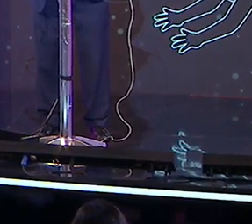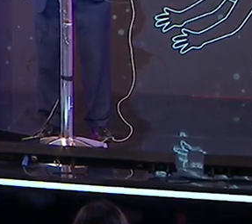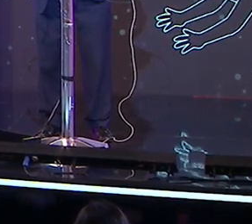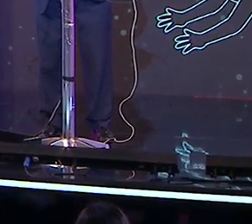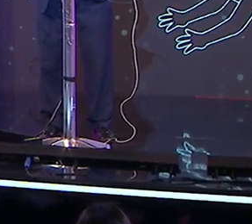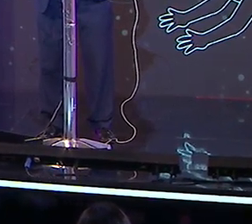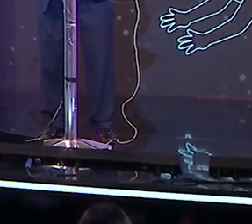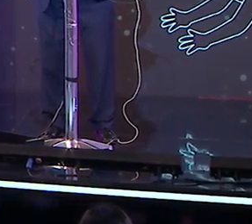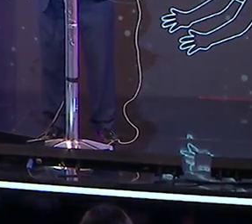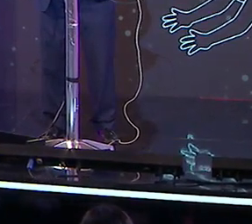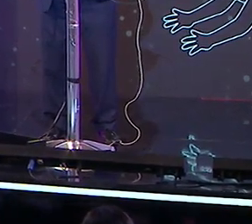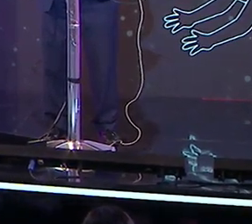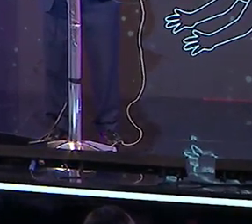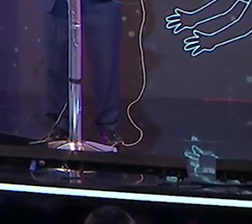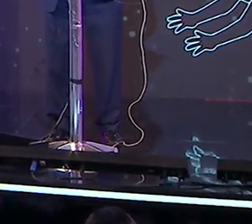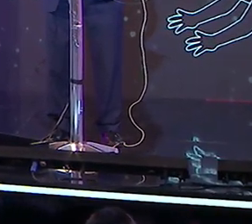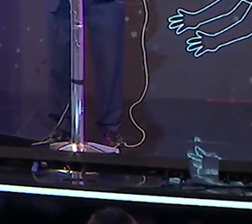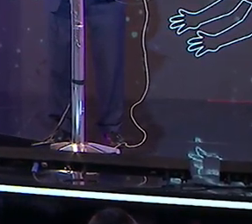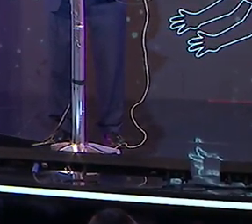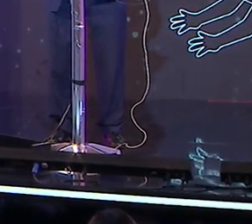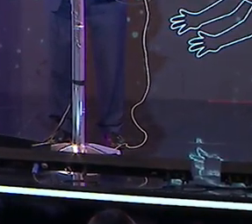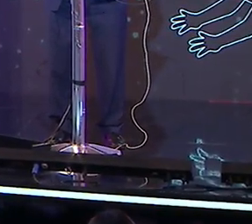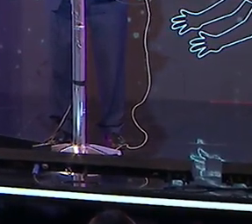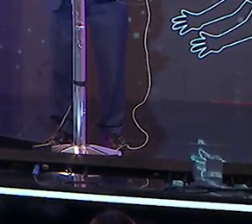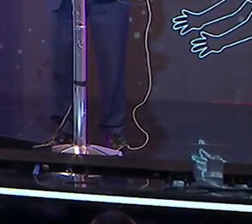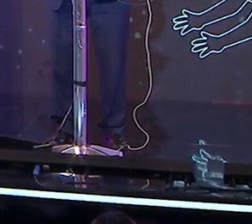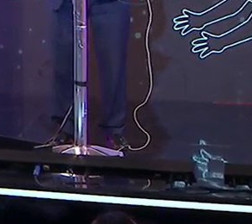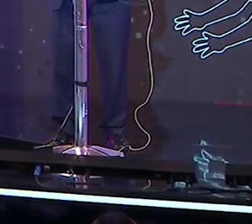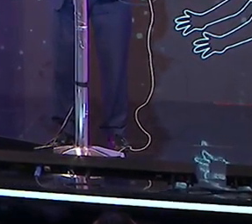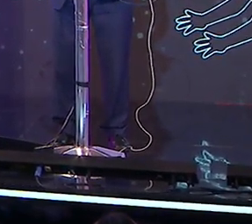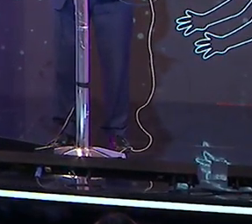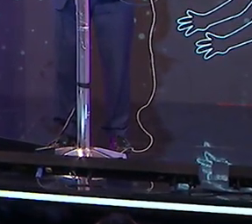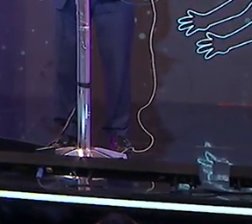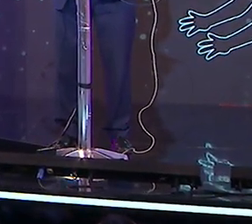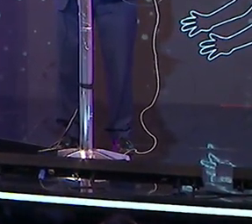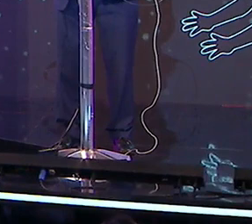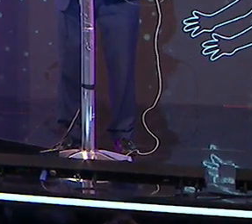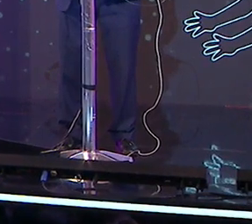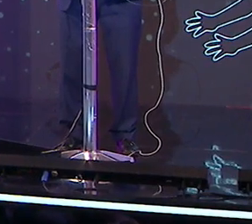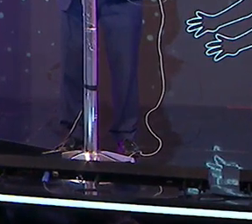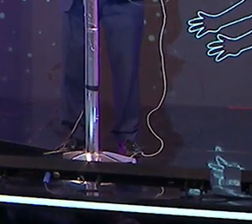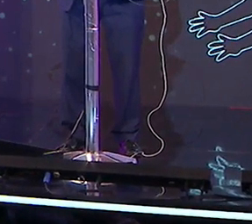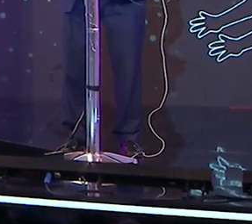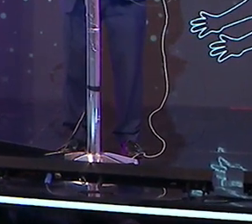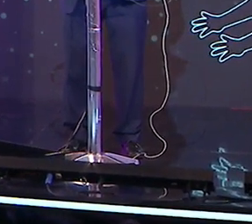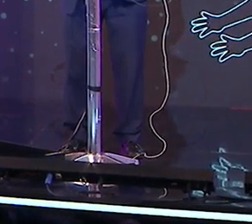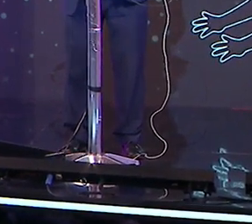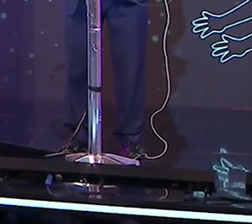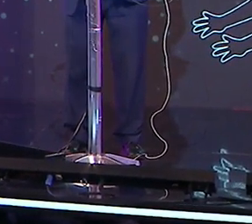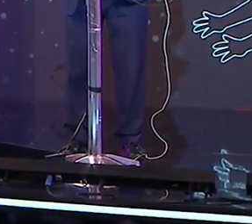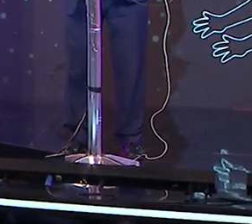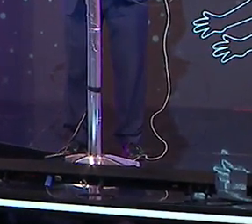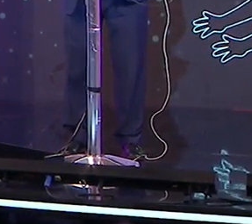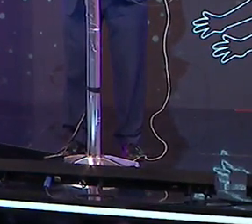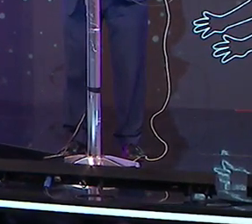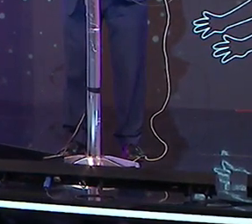practicar el piano y insertar genes musicales en un embrión. Lo haría mucho más